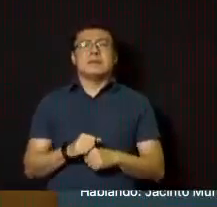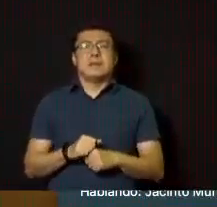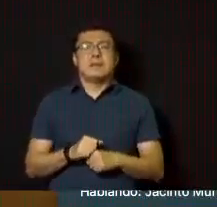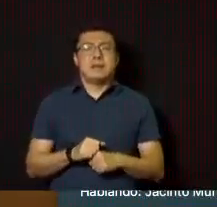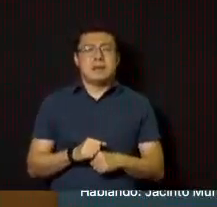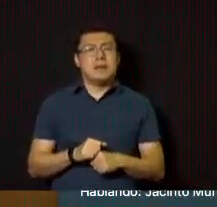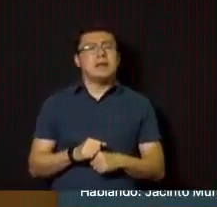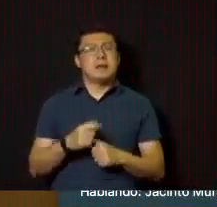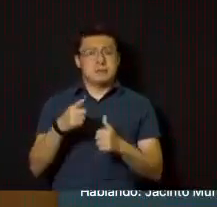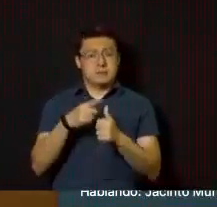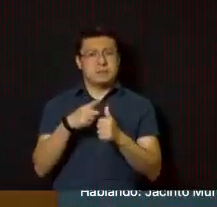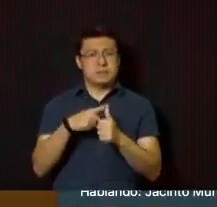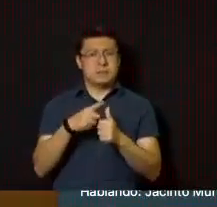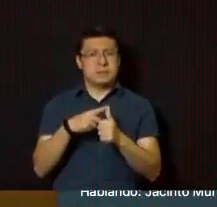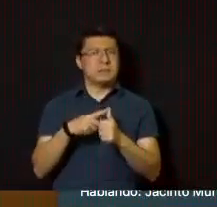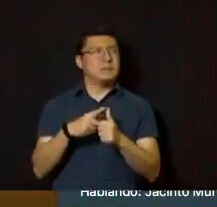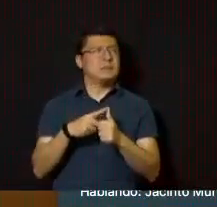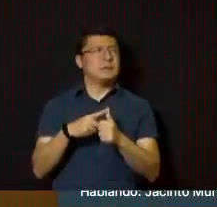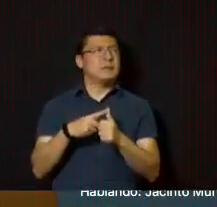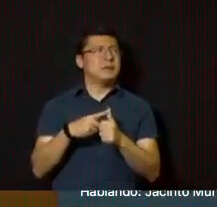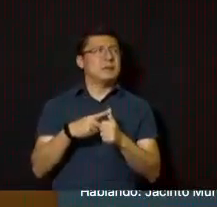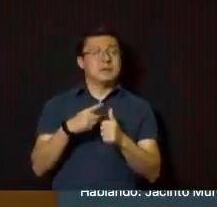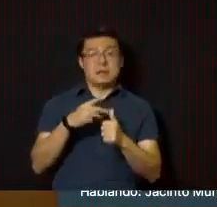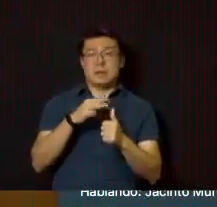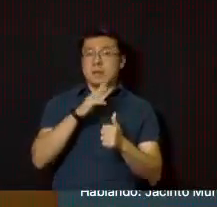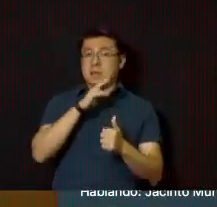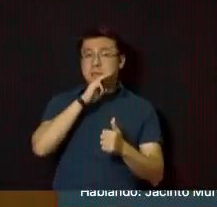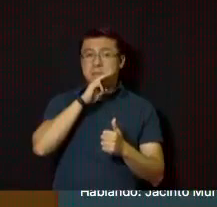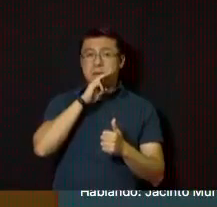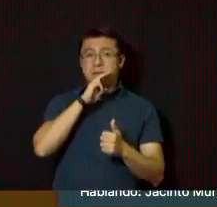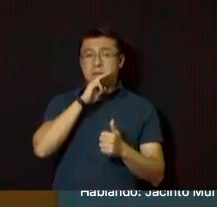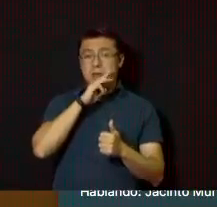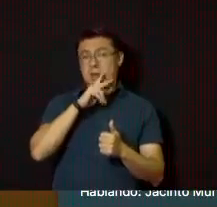primero, cuando se fue mi mamá,